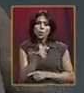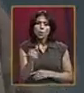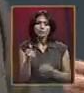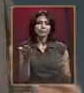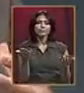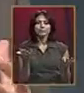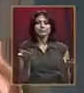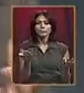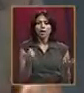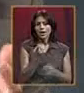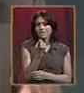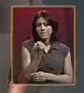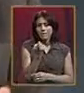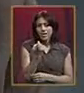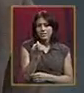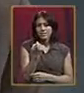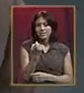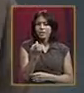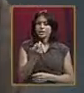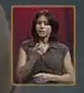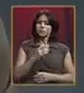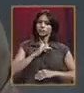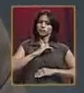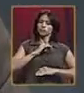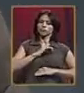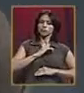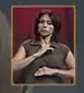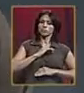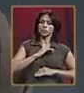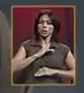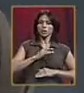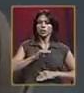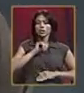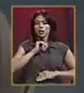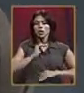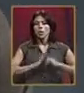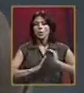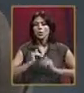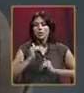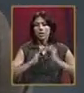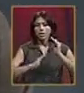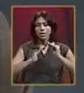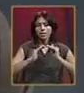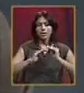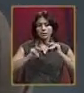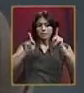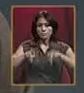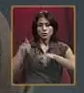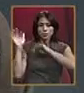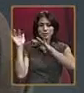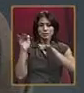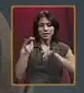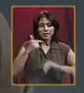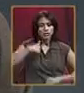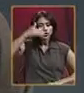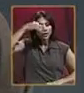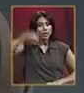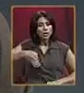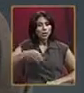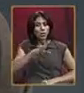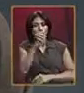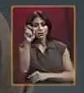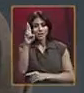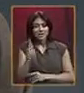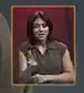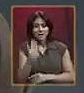de falta de confort o de comodidad por los inmigrantes. Al contrario, a mí me parece que para Costa Rica, para su economía y para la